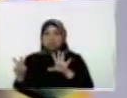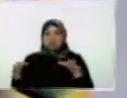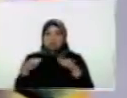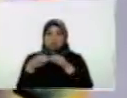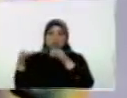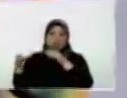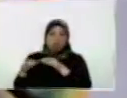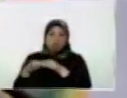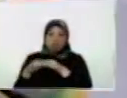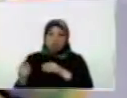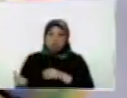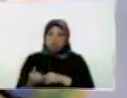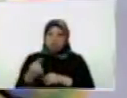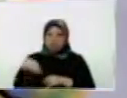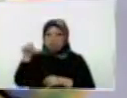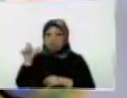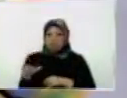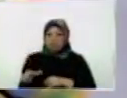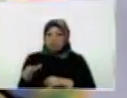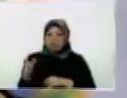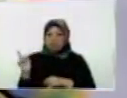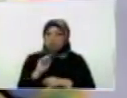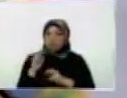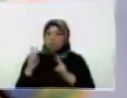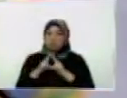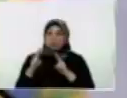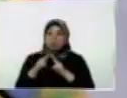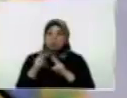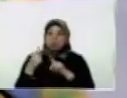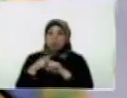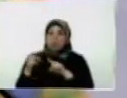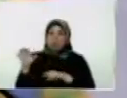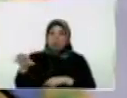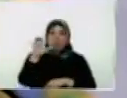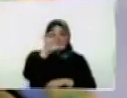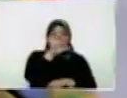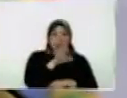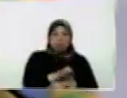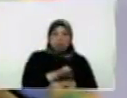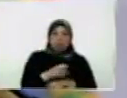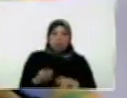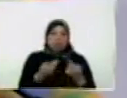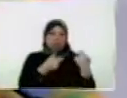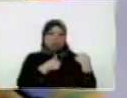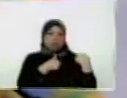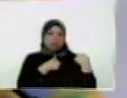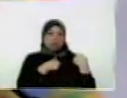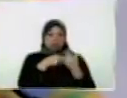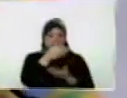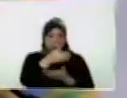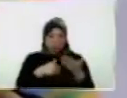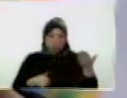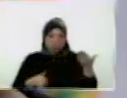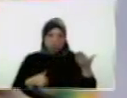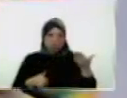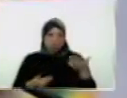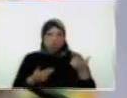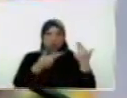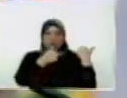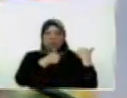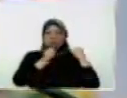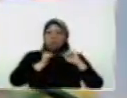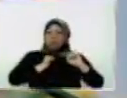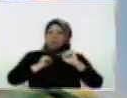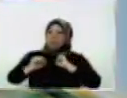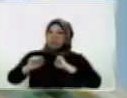se delataba esa célula. No conocían a las demás personas, solo el directorio, los miembros del directorio del